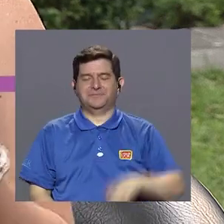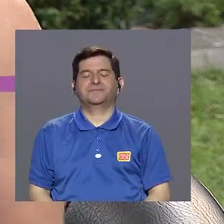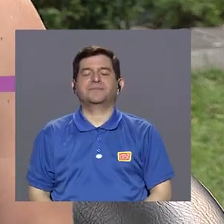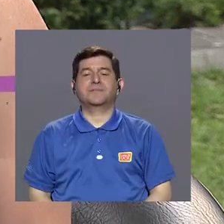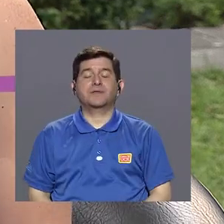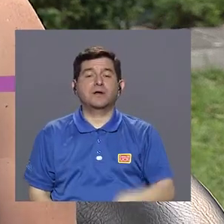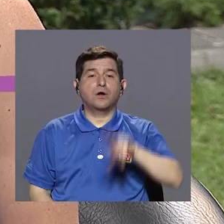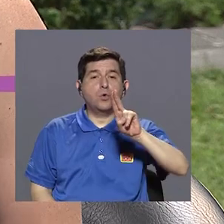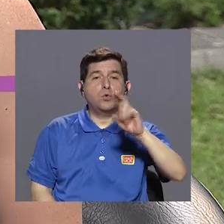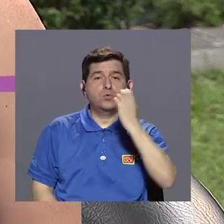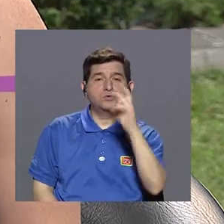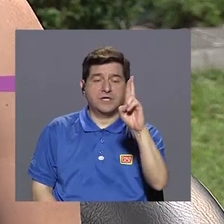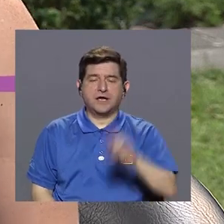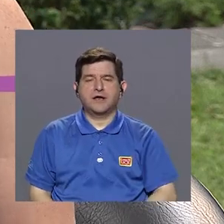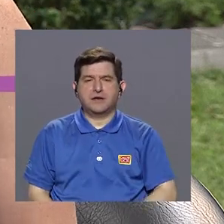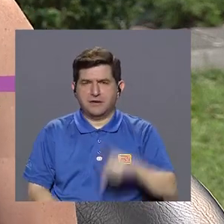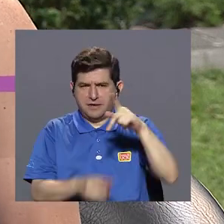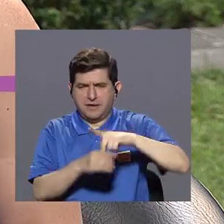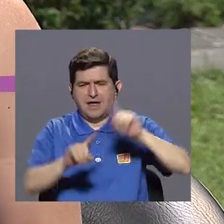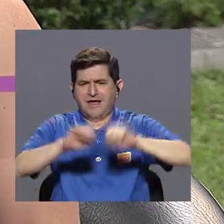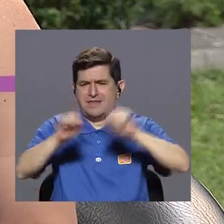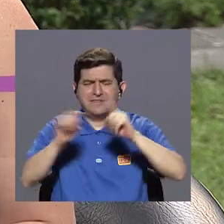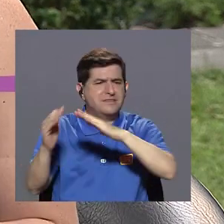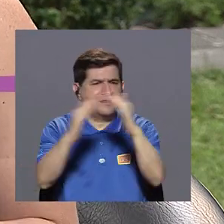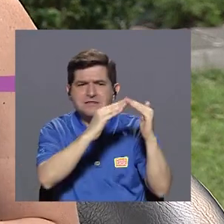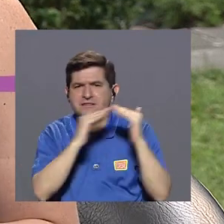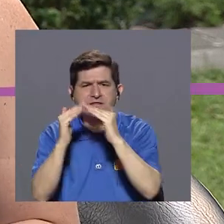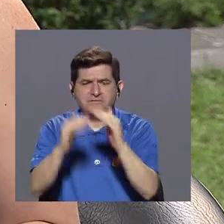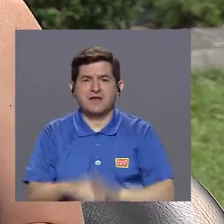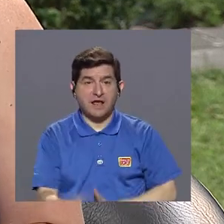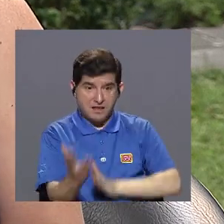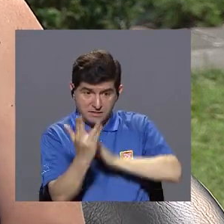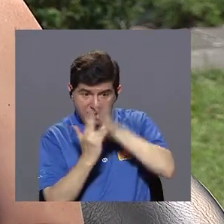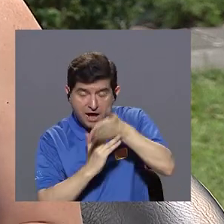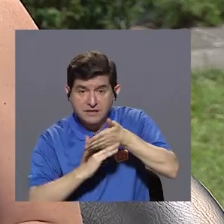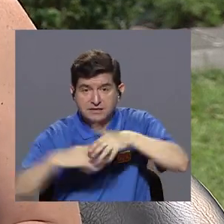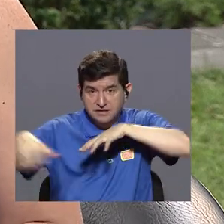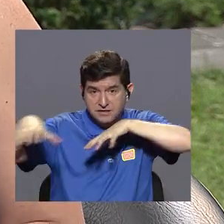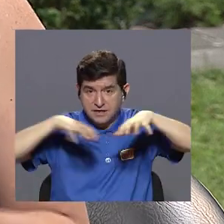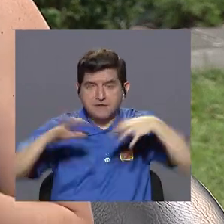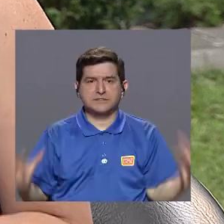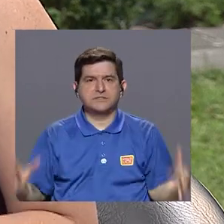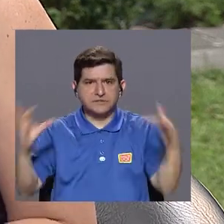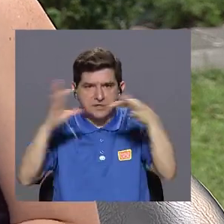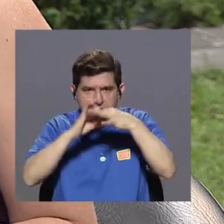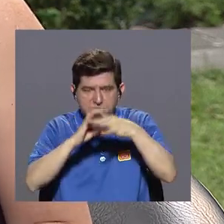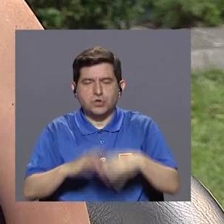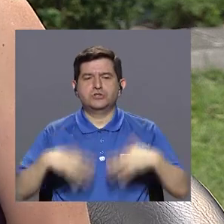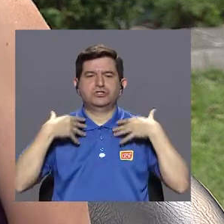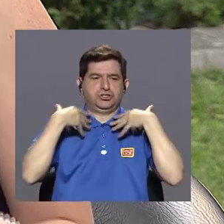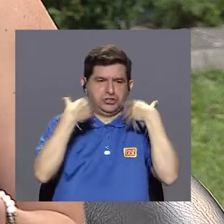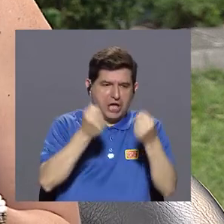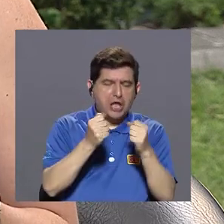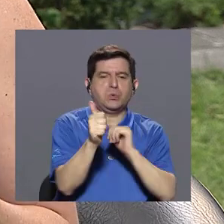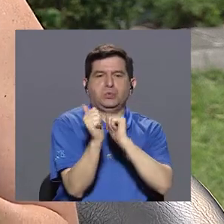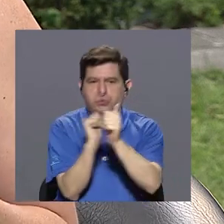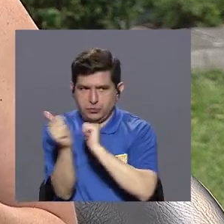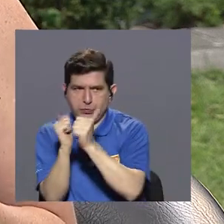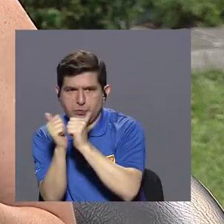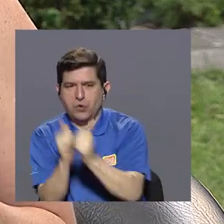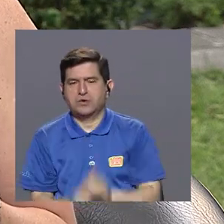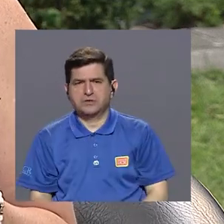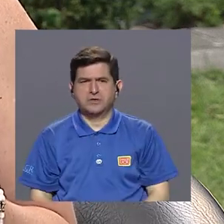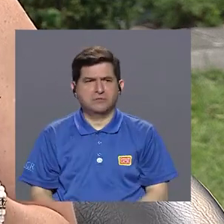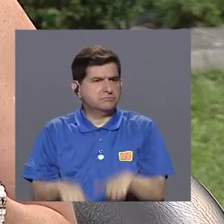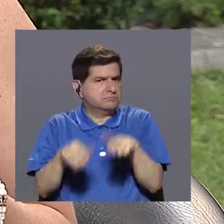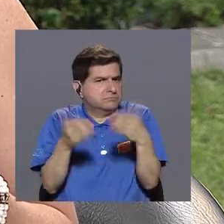La Universidad de Costa Rica está presente en muchas comunidades a través de sus actividades relacionadas con salud, con deporte,